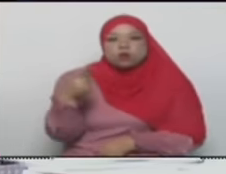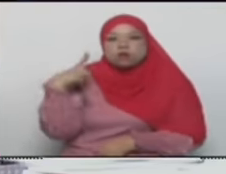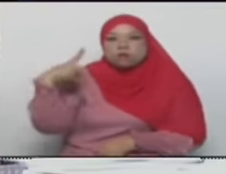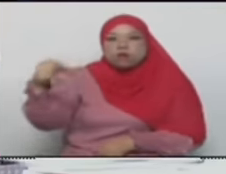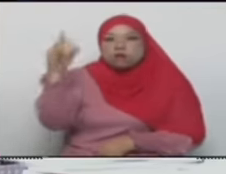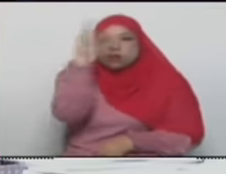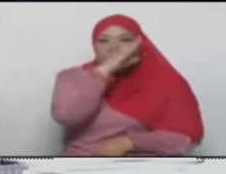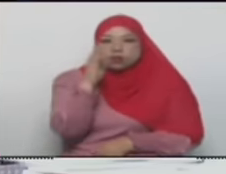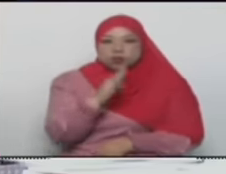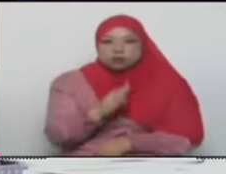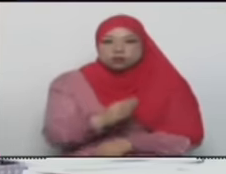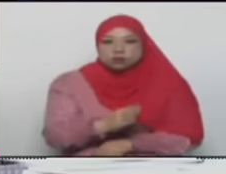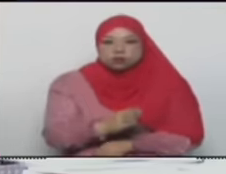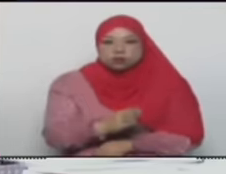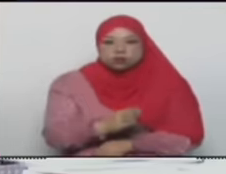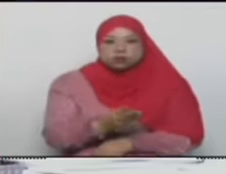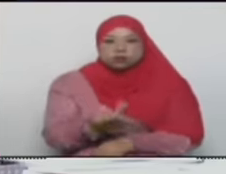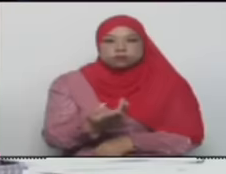Brasil.